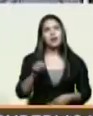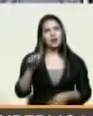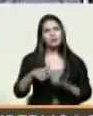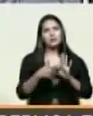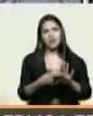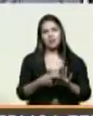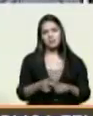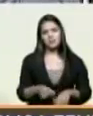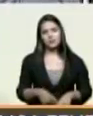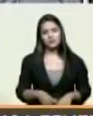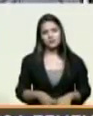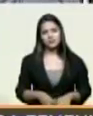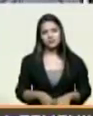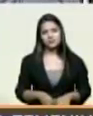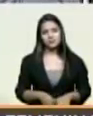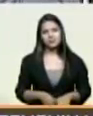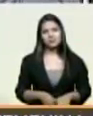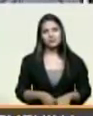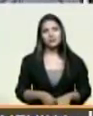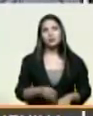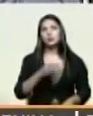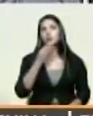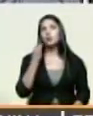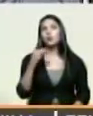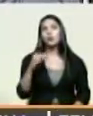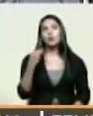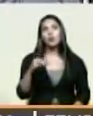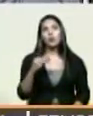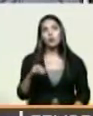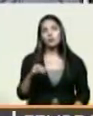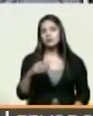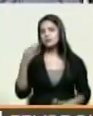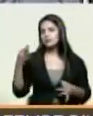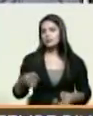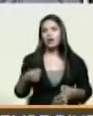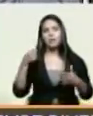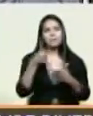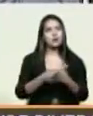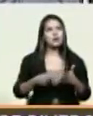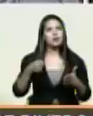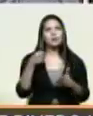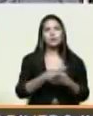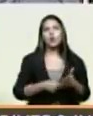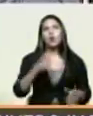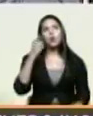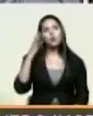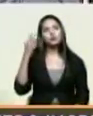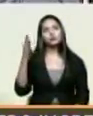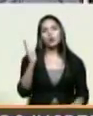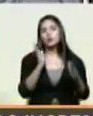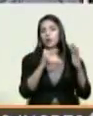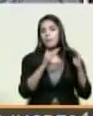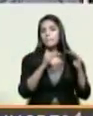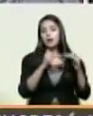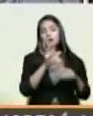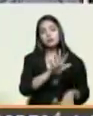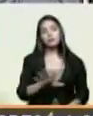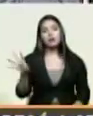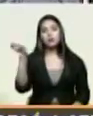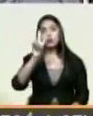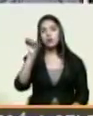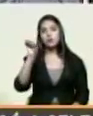seguir de un joven que nunca desmayó en un sueño y en una esperanza para